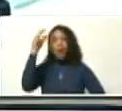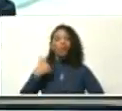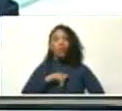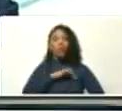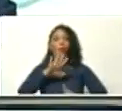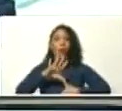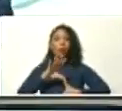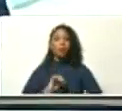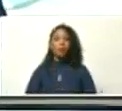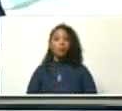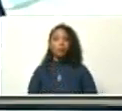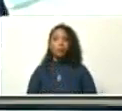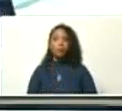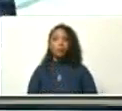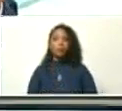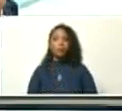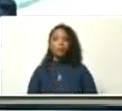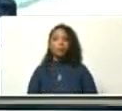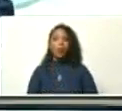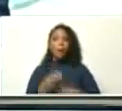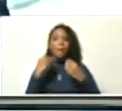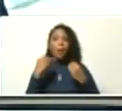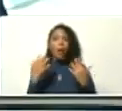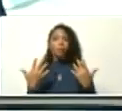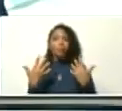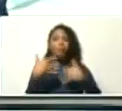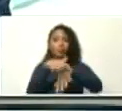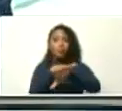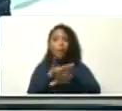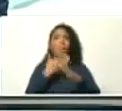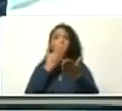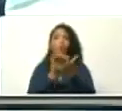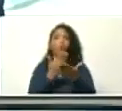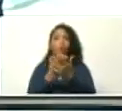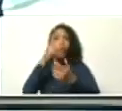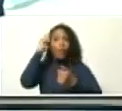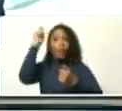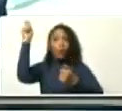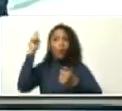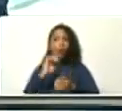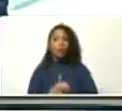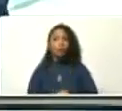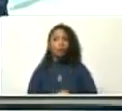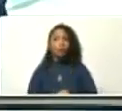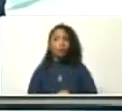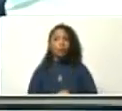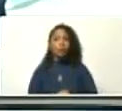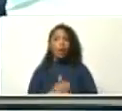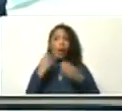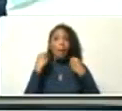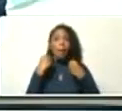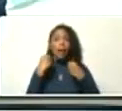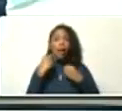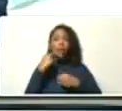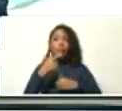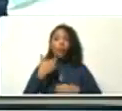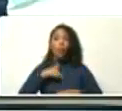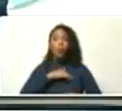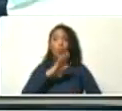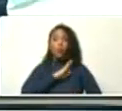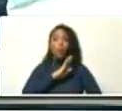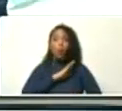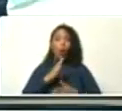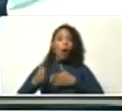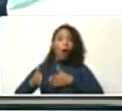América, para cruzar propuestas y teorías y para afirmar nuestro propio camino